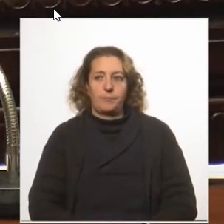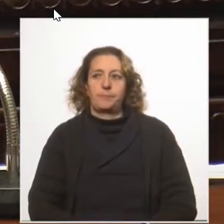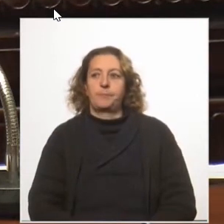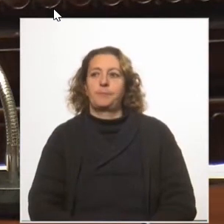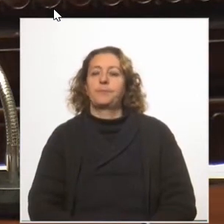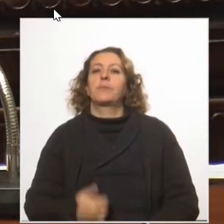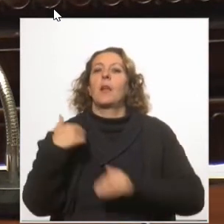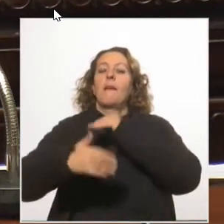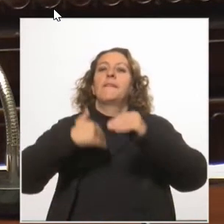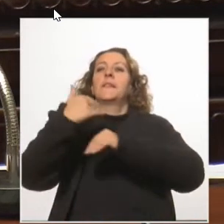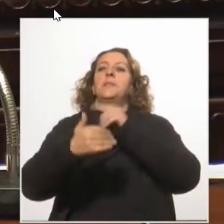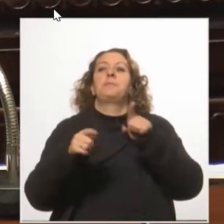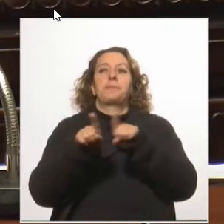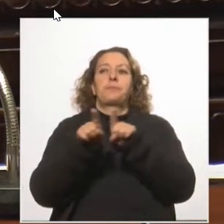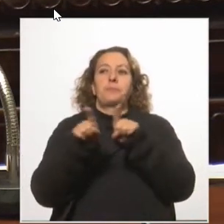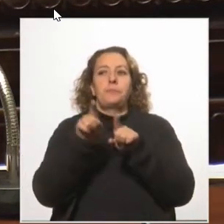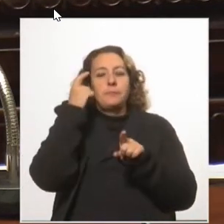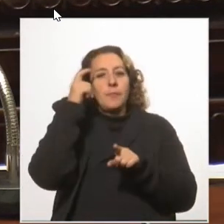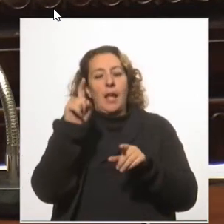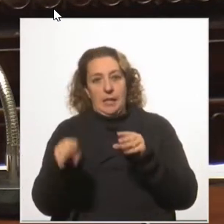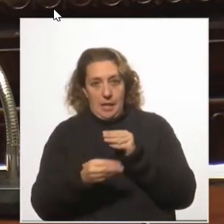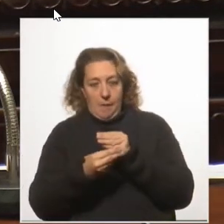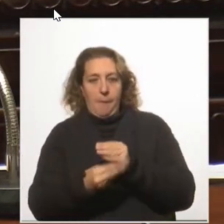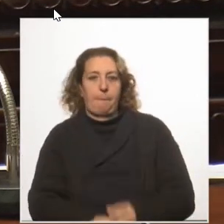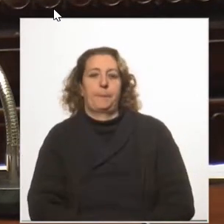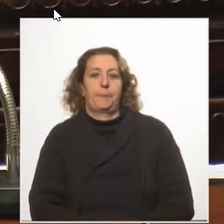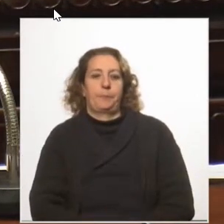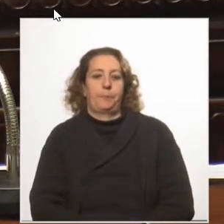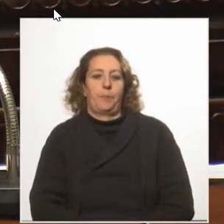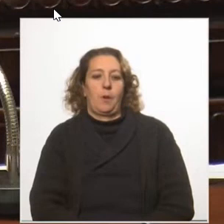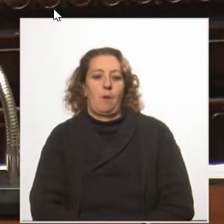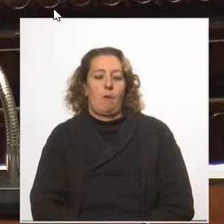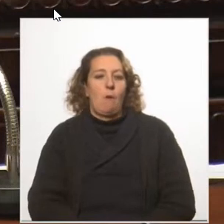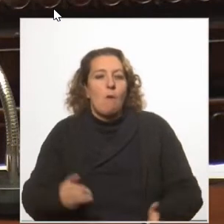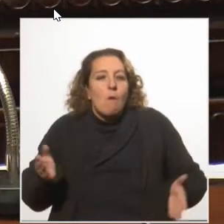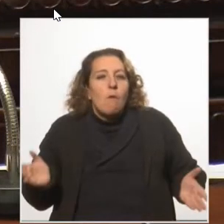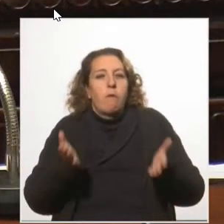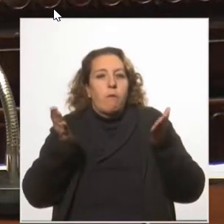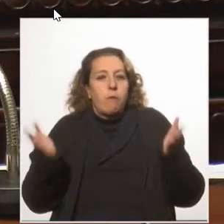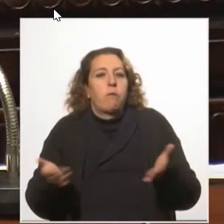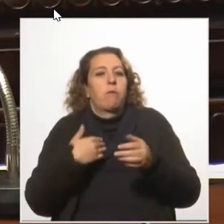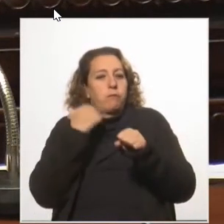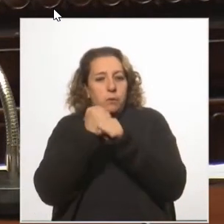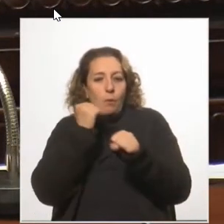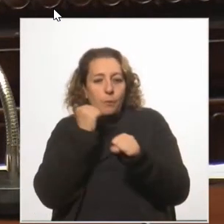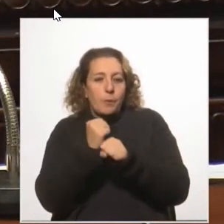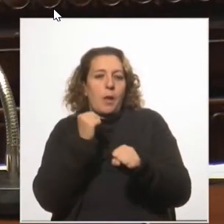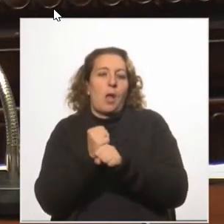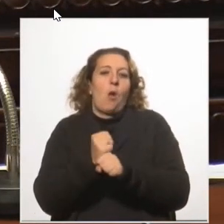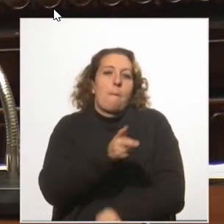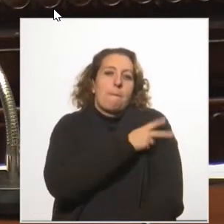Y avanzando en el mismo sentido, agregaba: fomentar en obreros y patronos